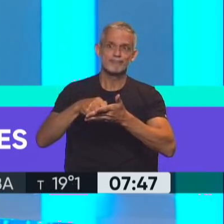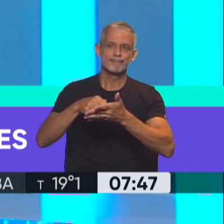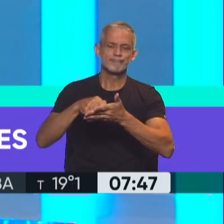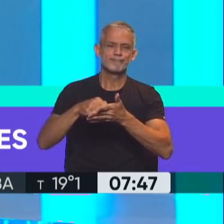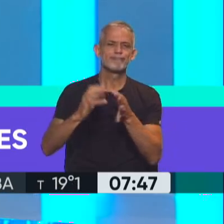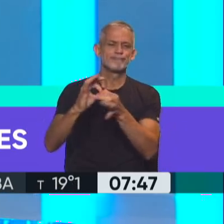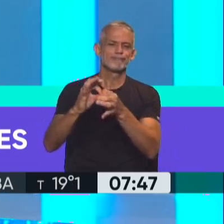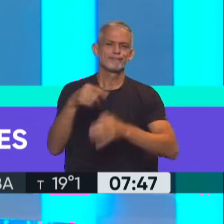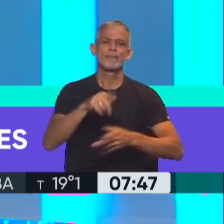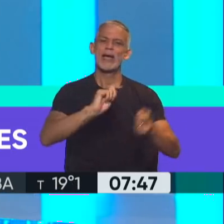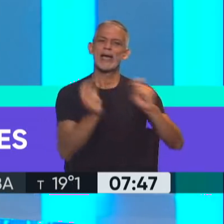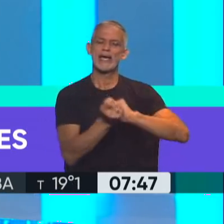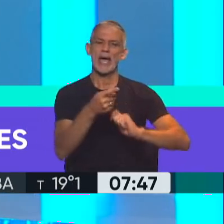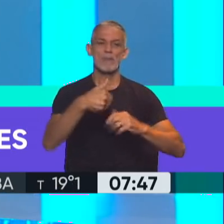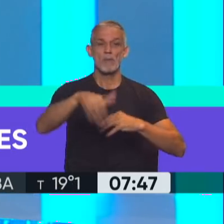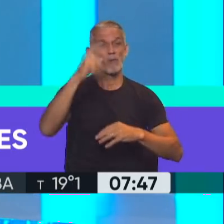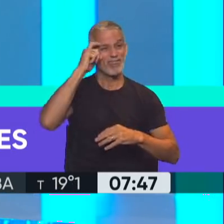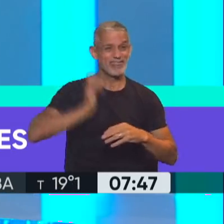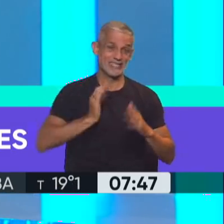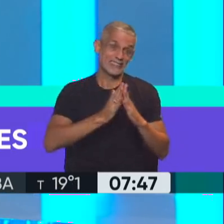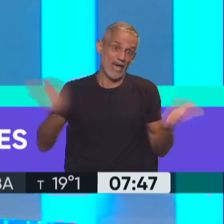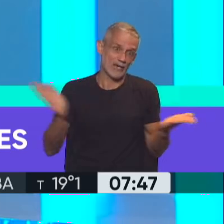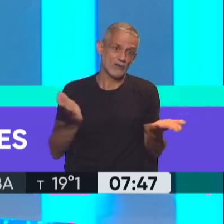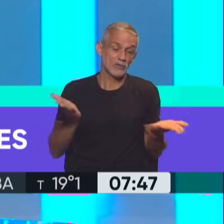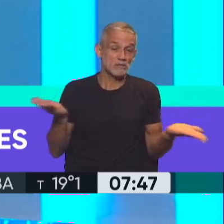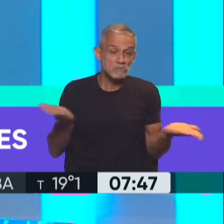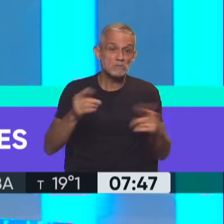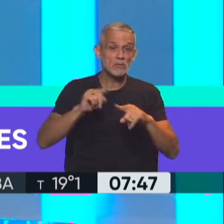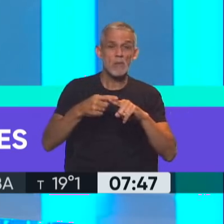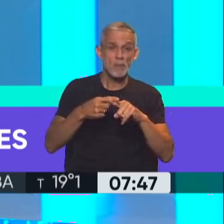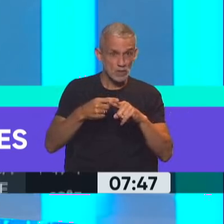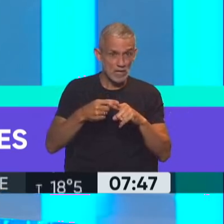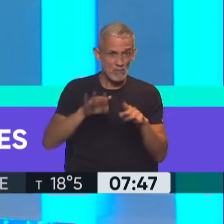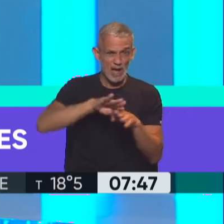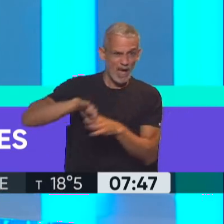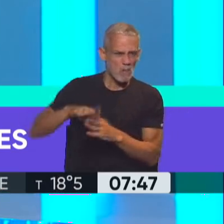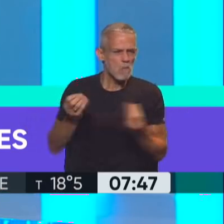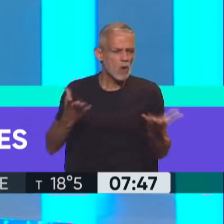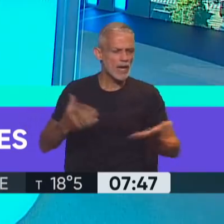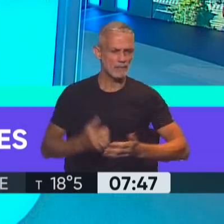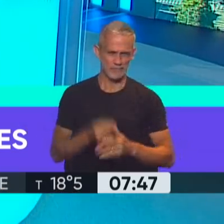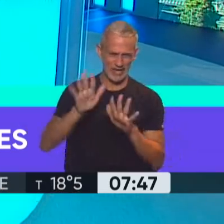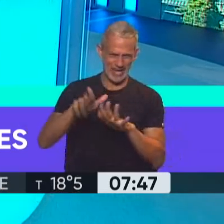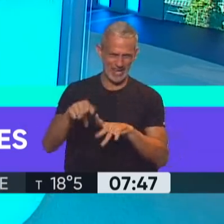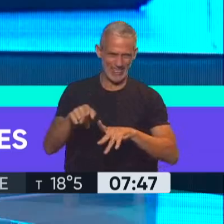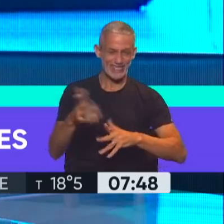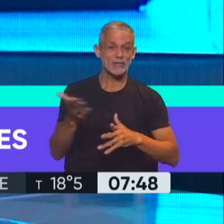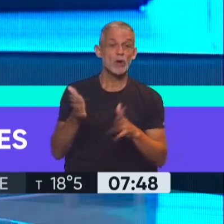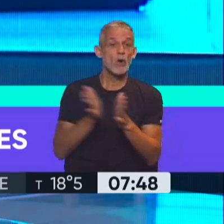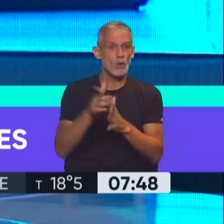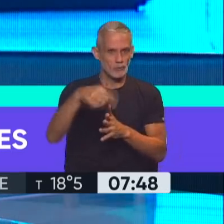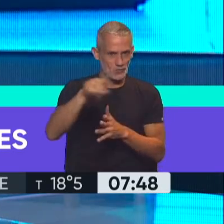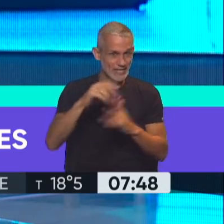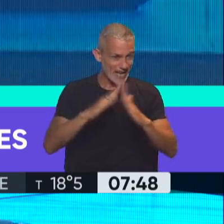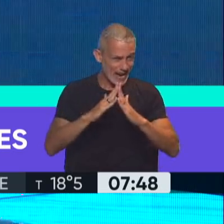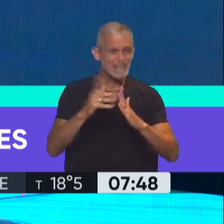ese cambio por los próximos 10 años así que no imagina un rol más importante que es que ese con nosotros porque junto con ustedes en casa